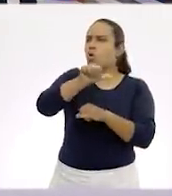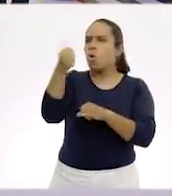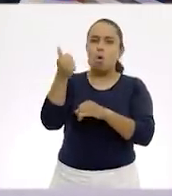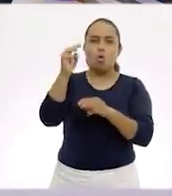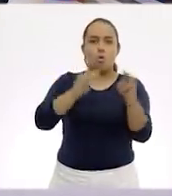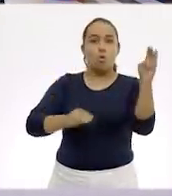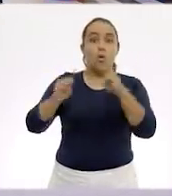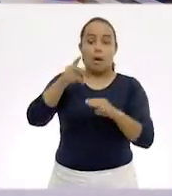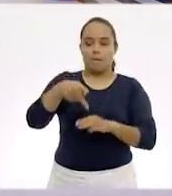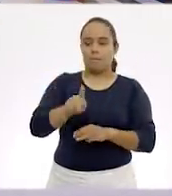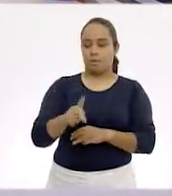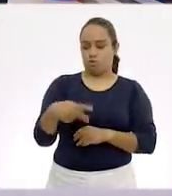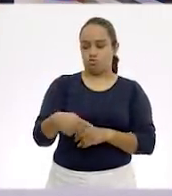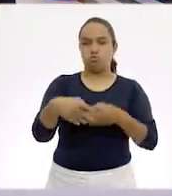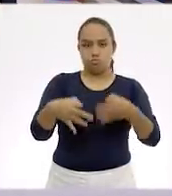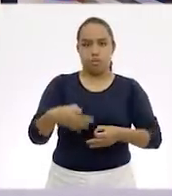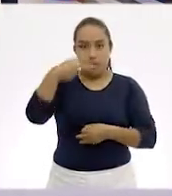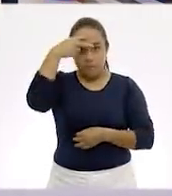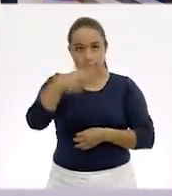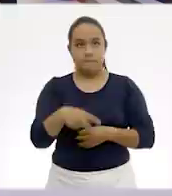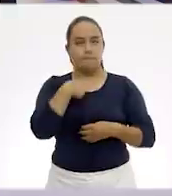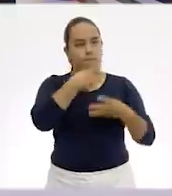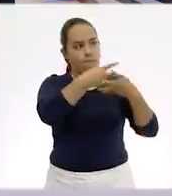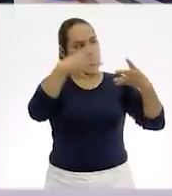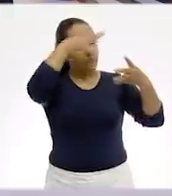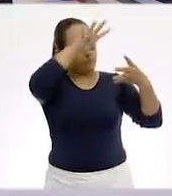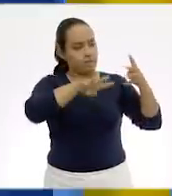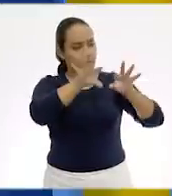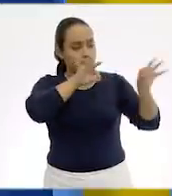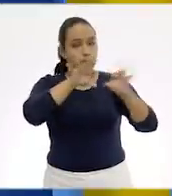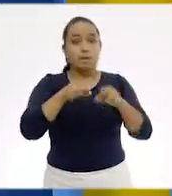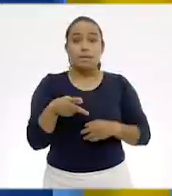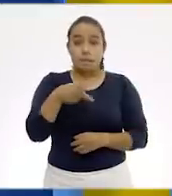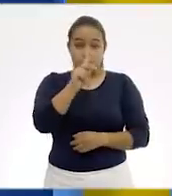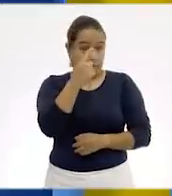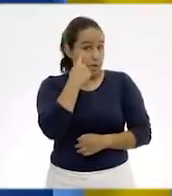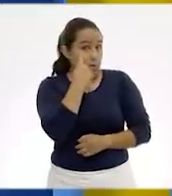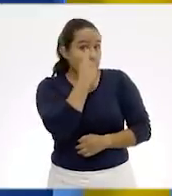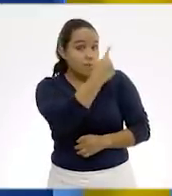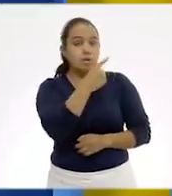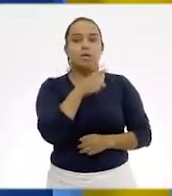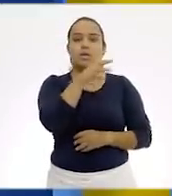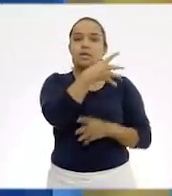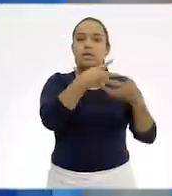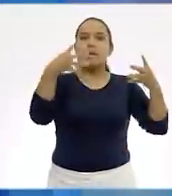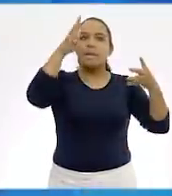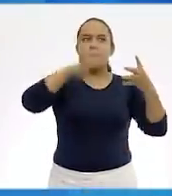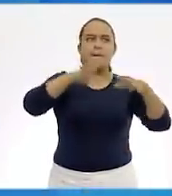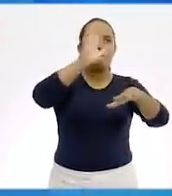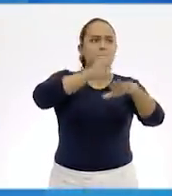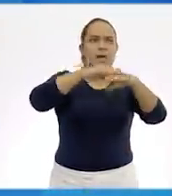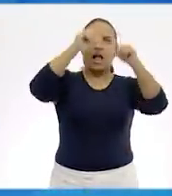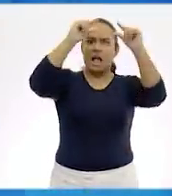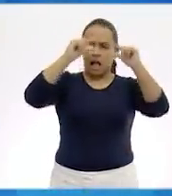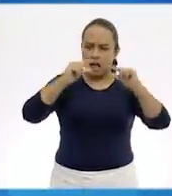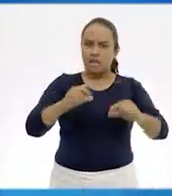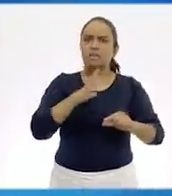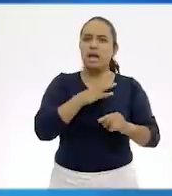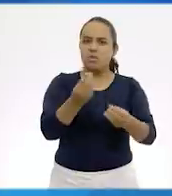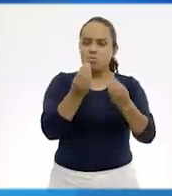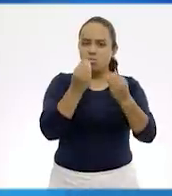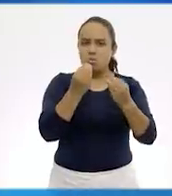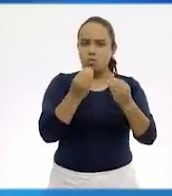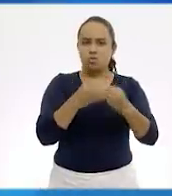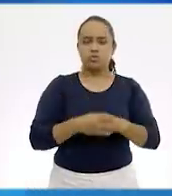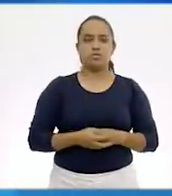vez de México. Y traje una tabla. Pero si puedes observar, A ver. esta tabla es hasta más grande. Son muchas, sí. Vamos y a